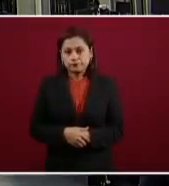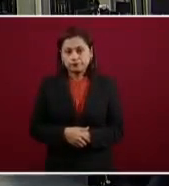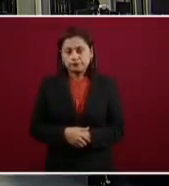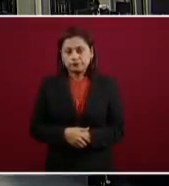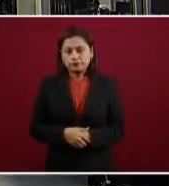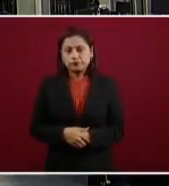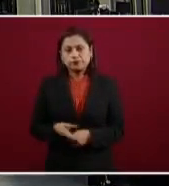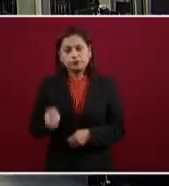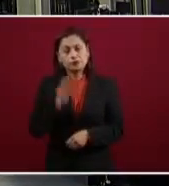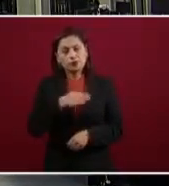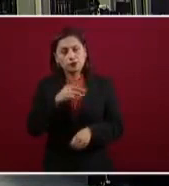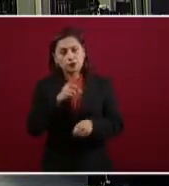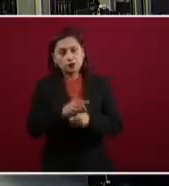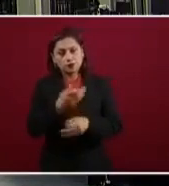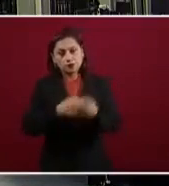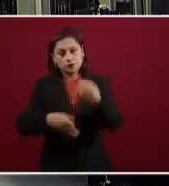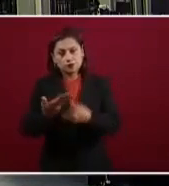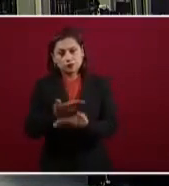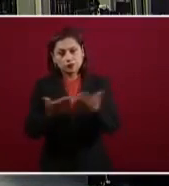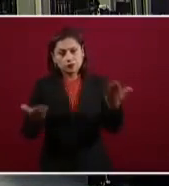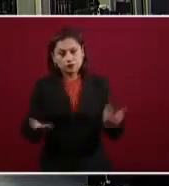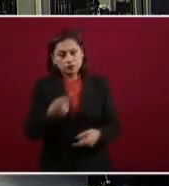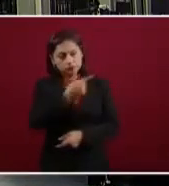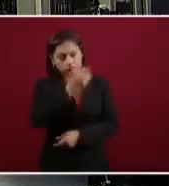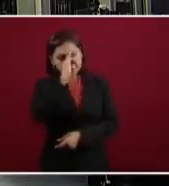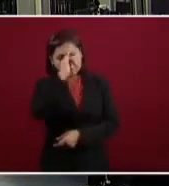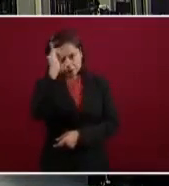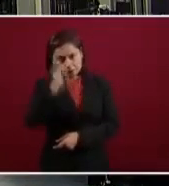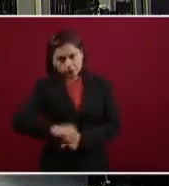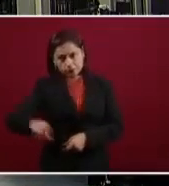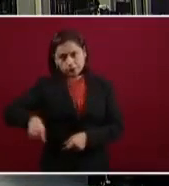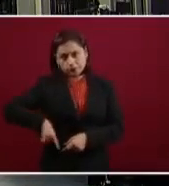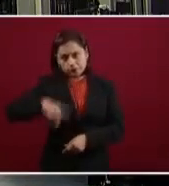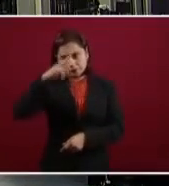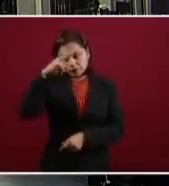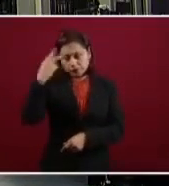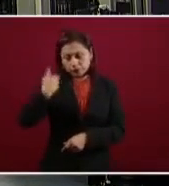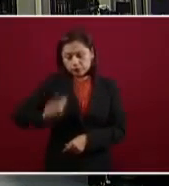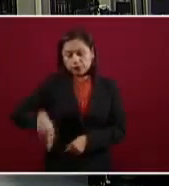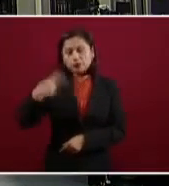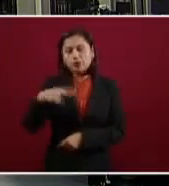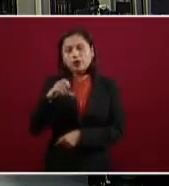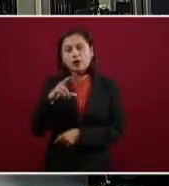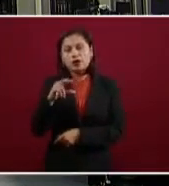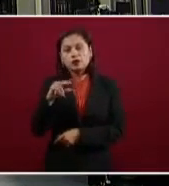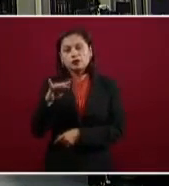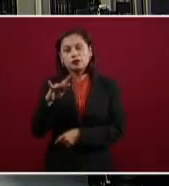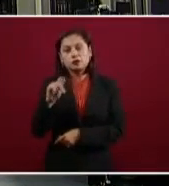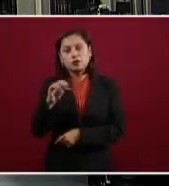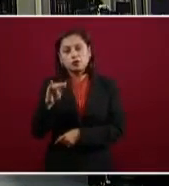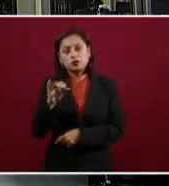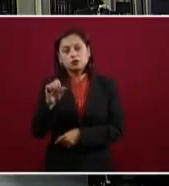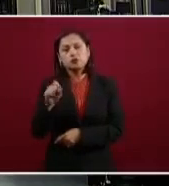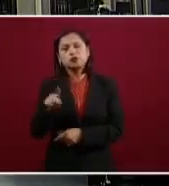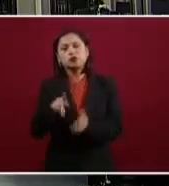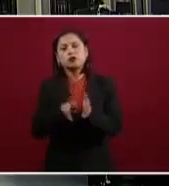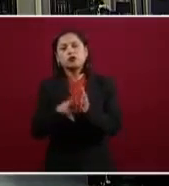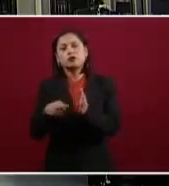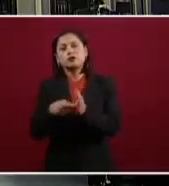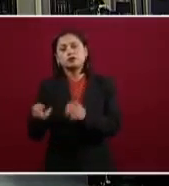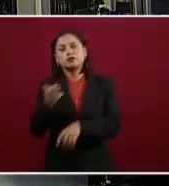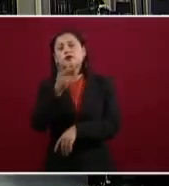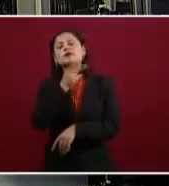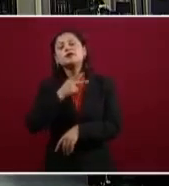muy buenos días a todos jefes del gobierno de méxico carlos pozos reportero de la revista petróleo energía registrarle